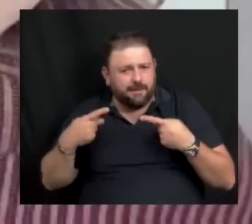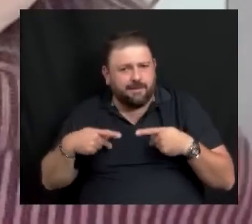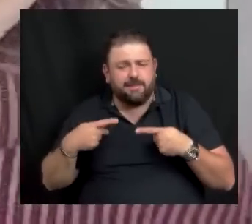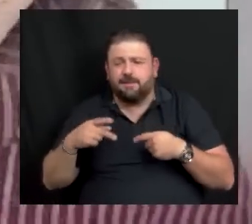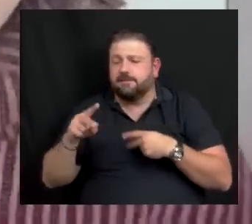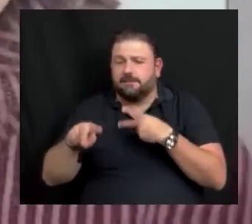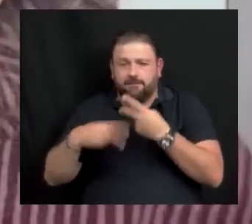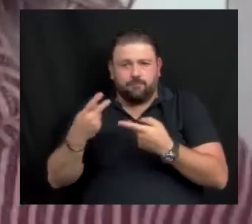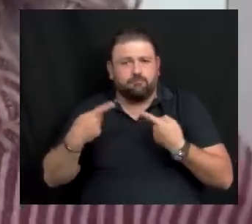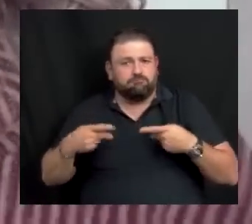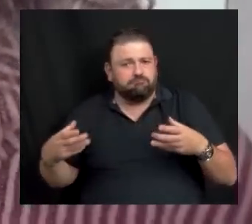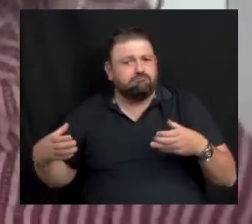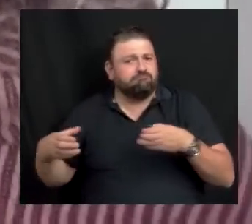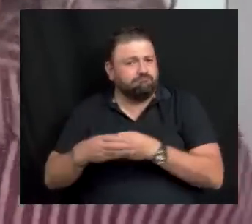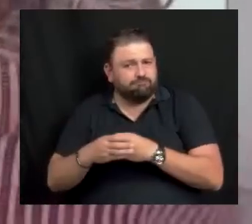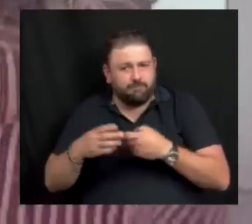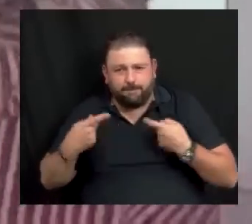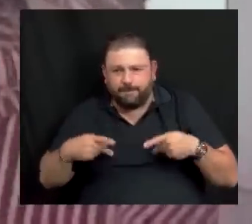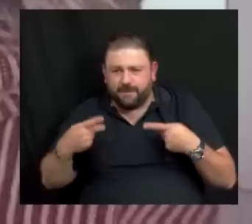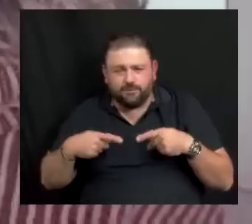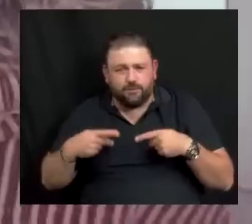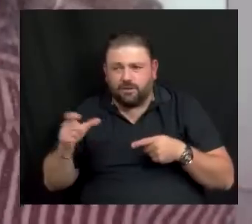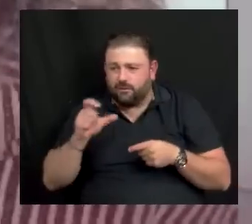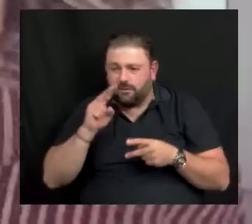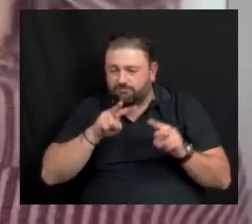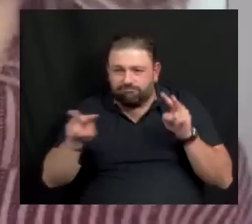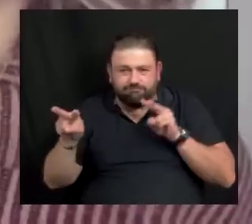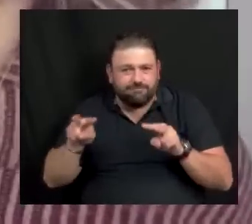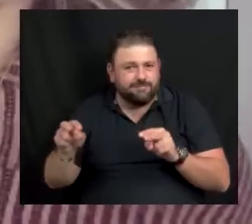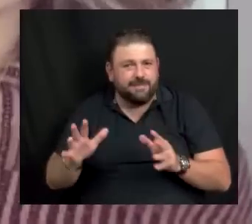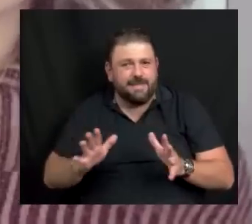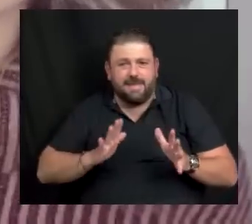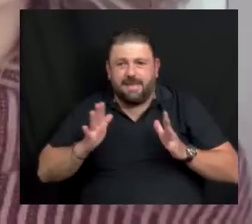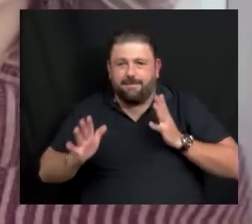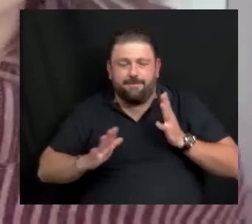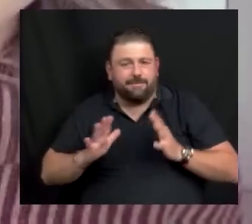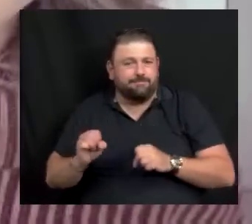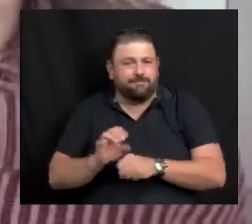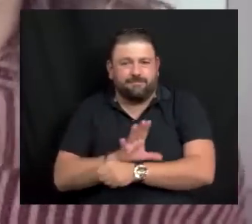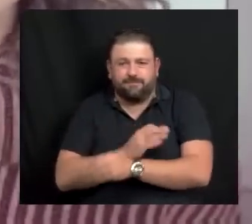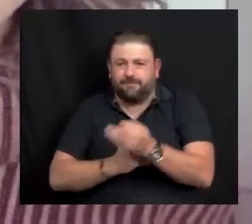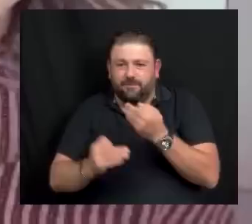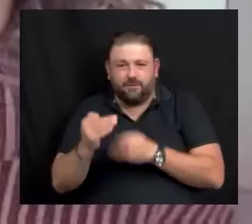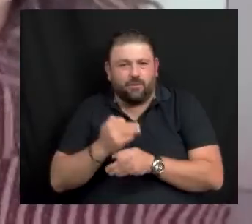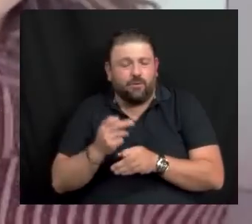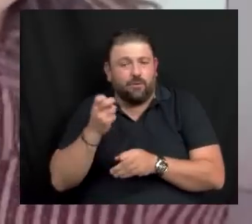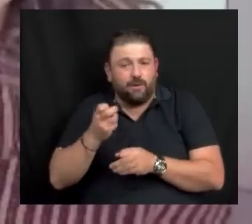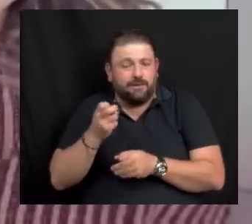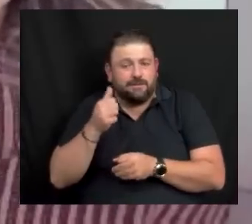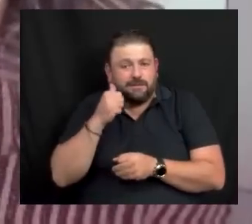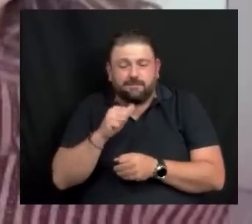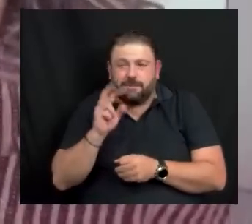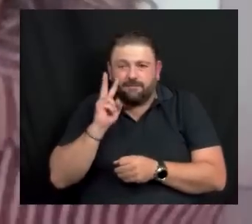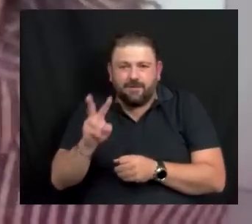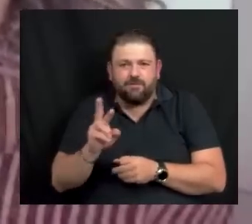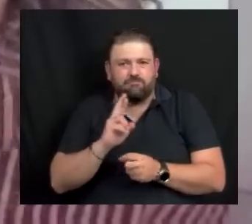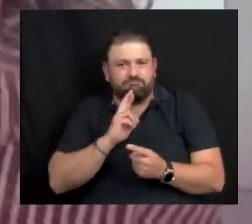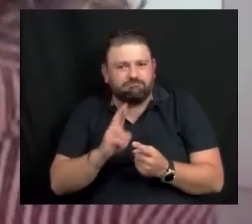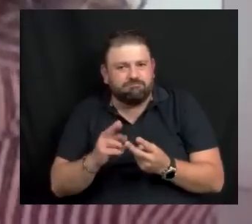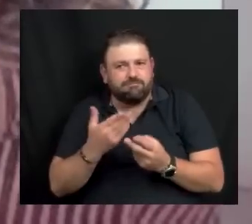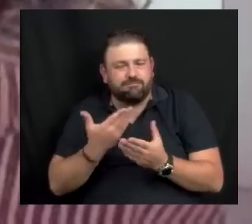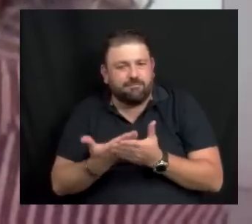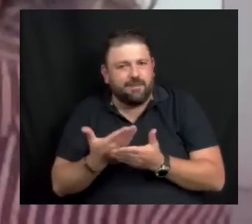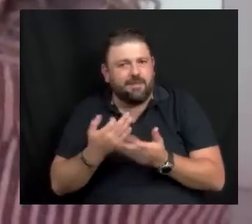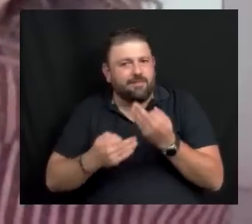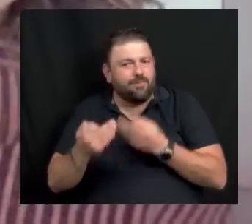con personas, que vamos a estar con gente muy emocionada, que ya caminó todo un tramo y tiene resultados. Por